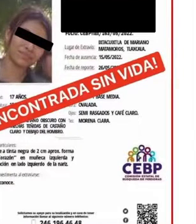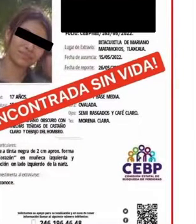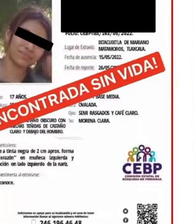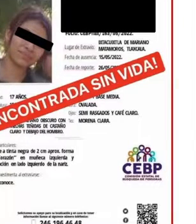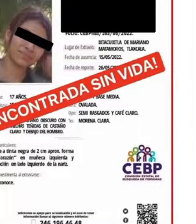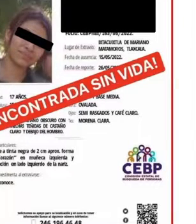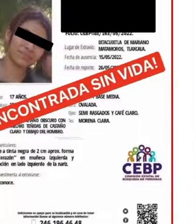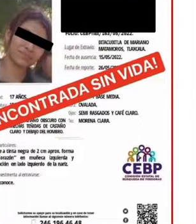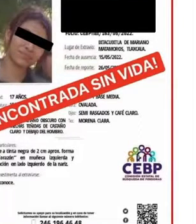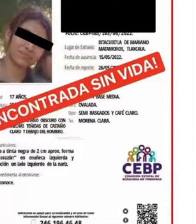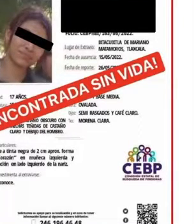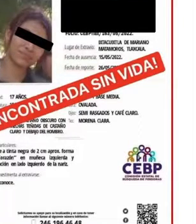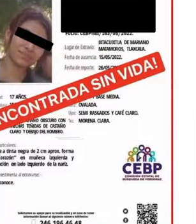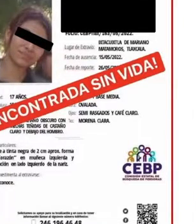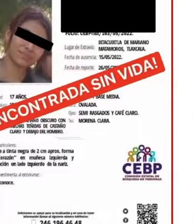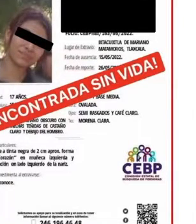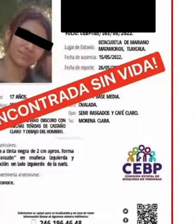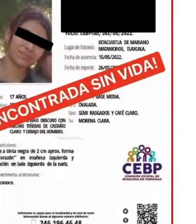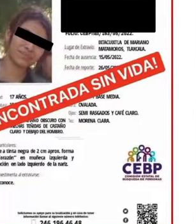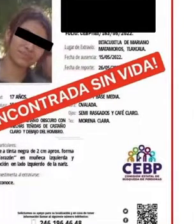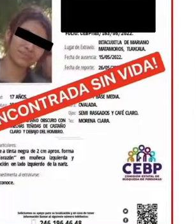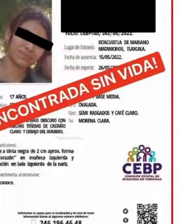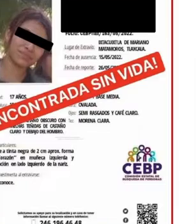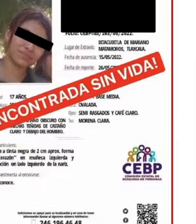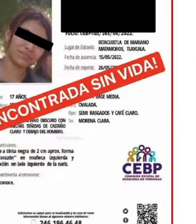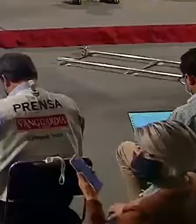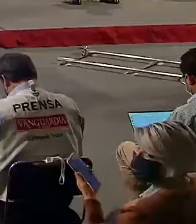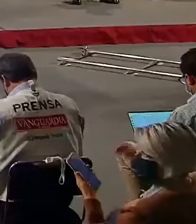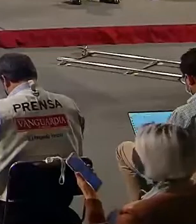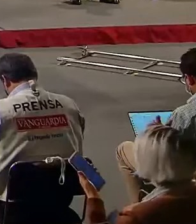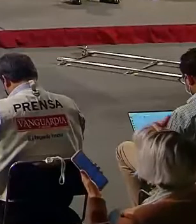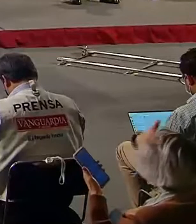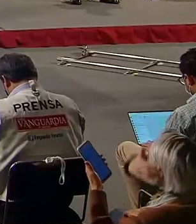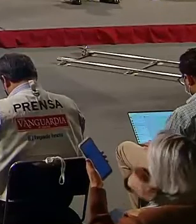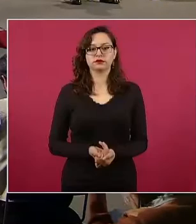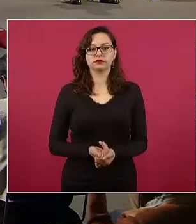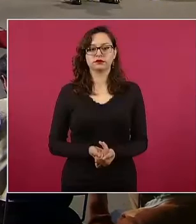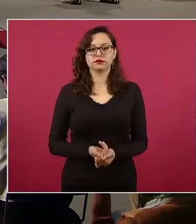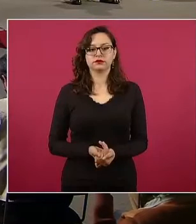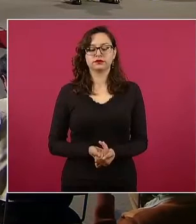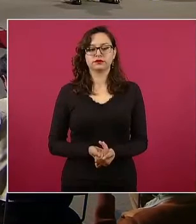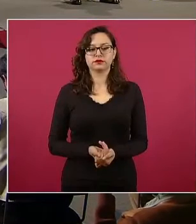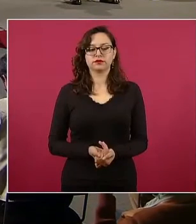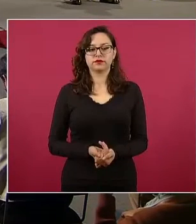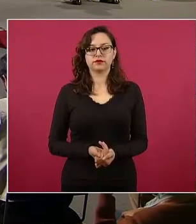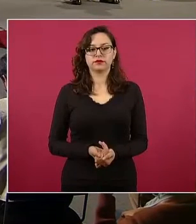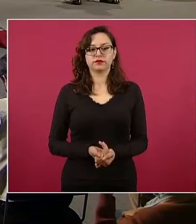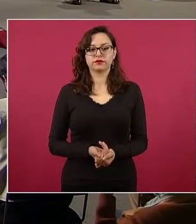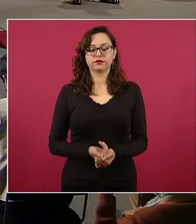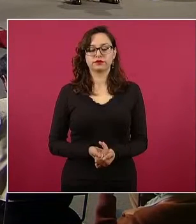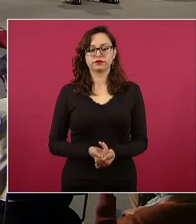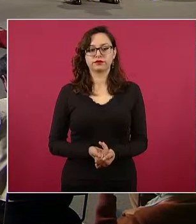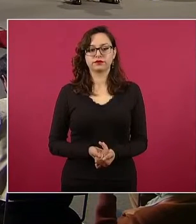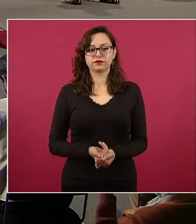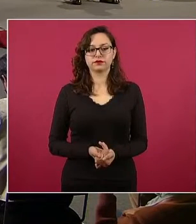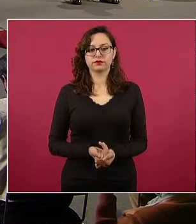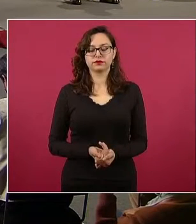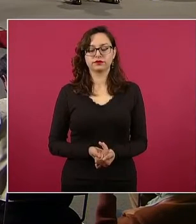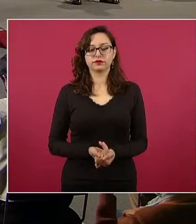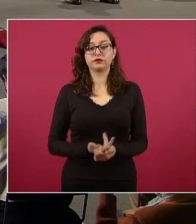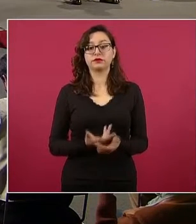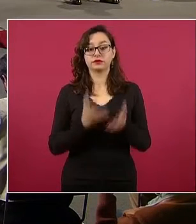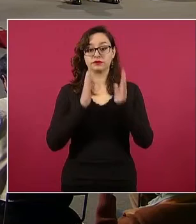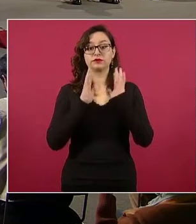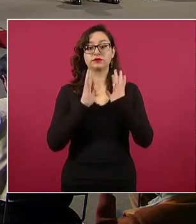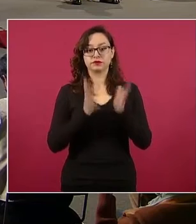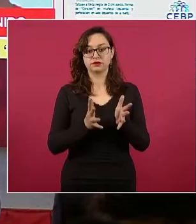17 años de edad, quien fue localizada sin vida y en tal virtud ya se le ejecutó